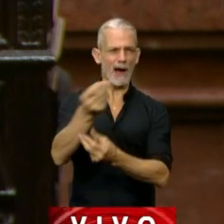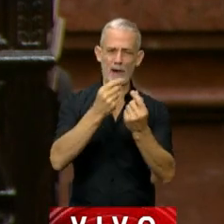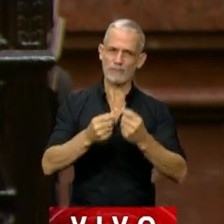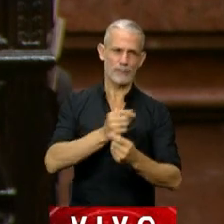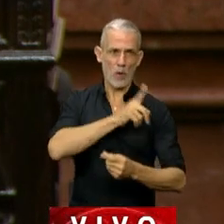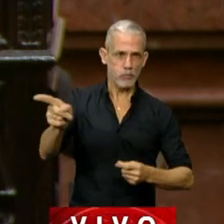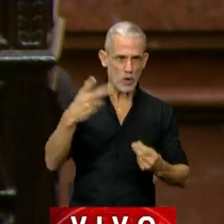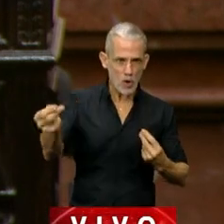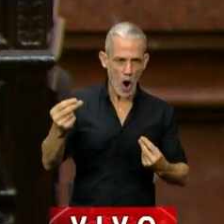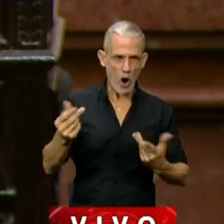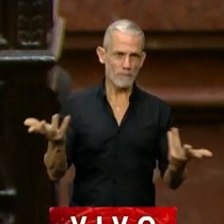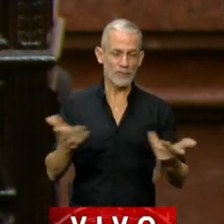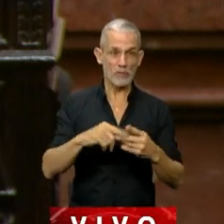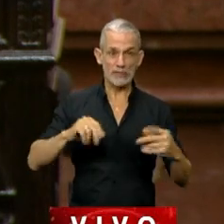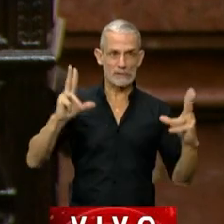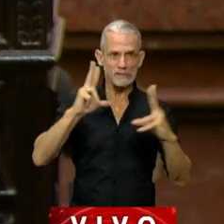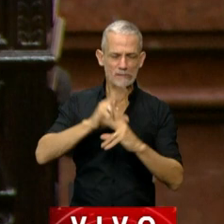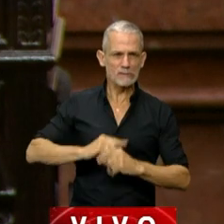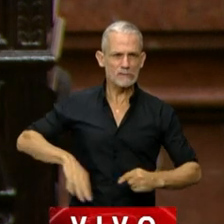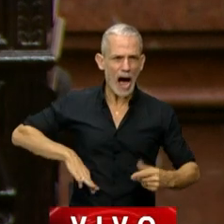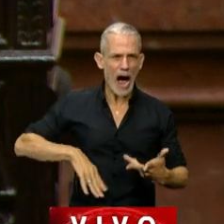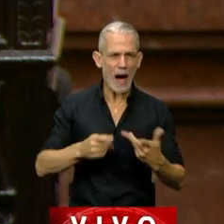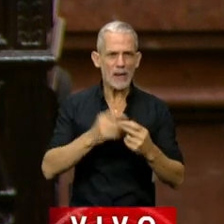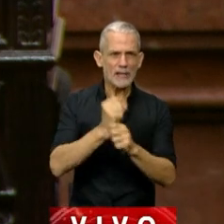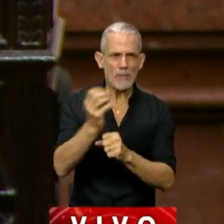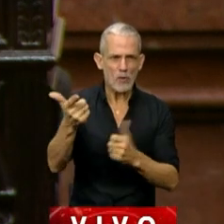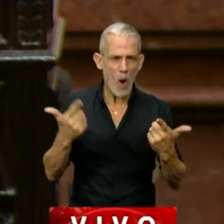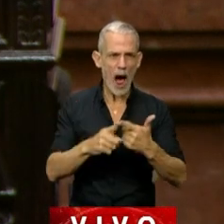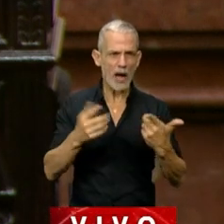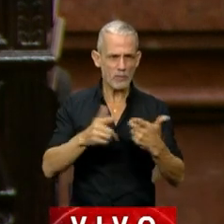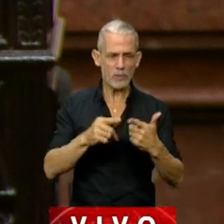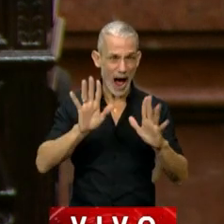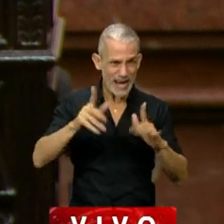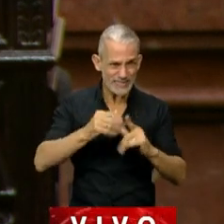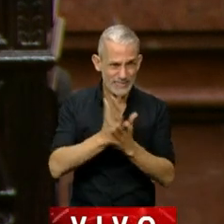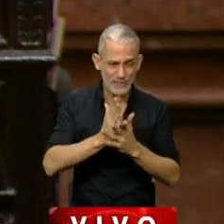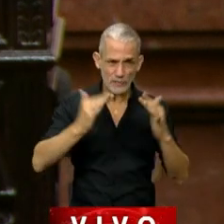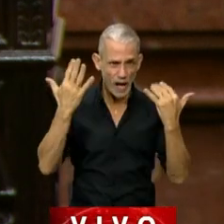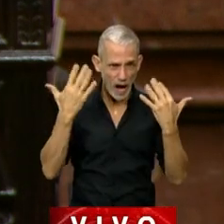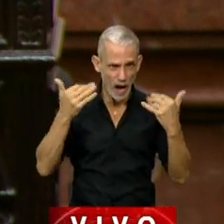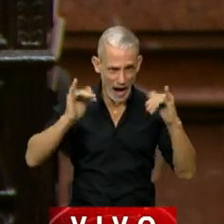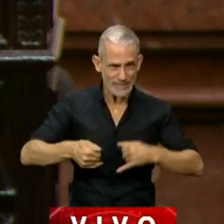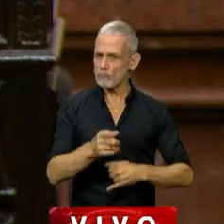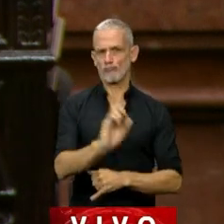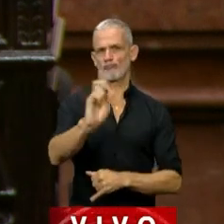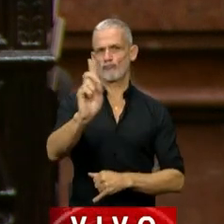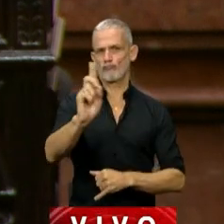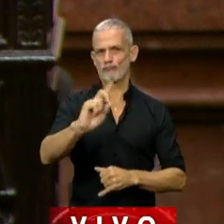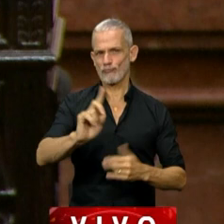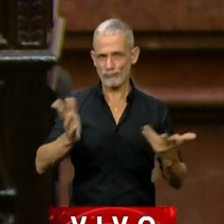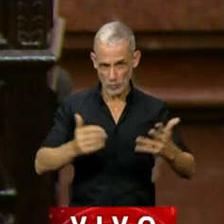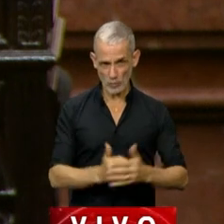de dejarnos muertos sin nada, muertos de hambre, sin laburo, sin nada, sin ningún derecho, y han